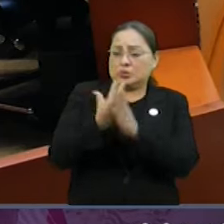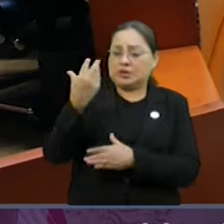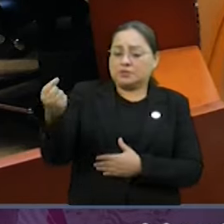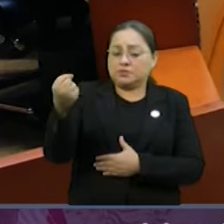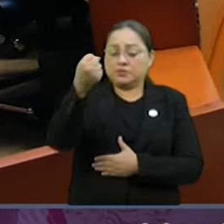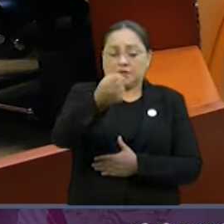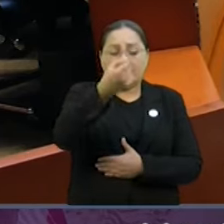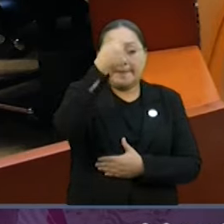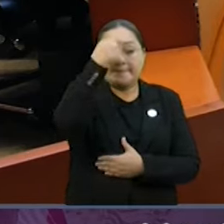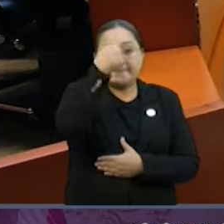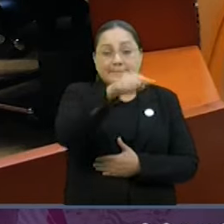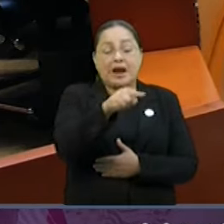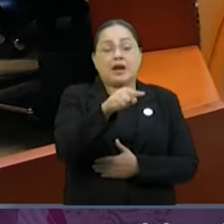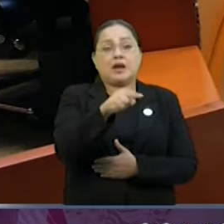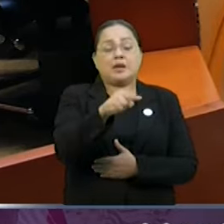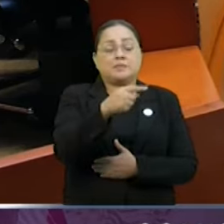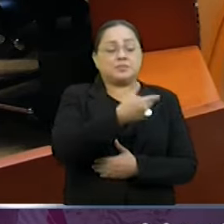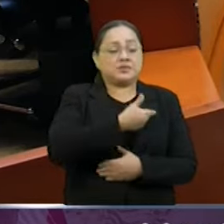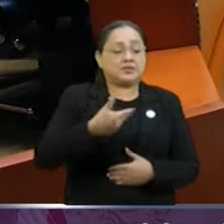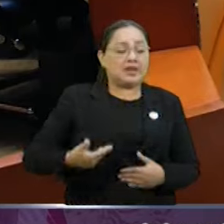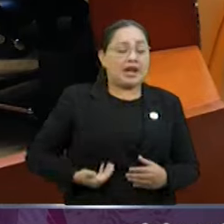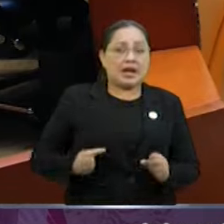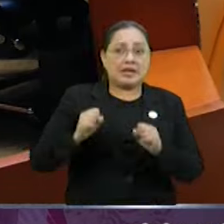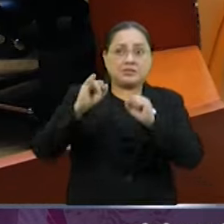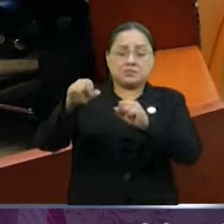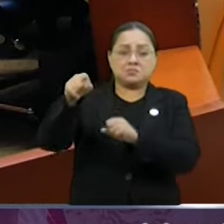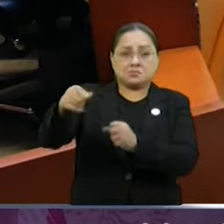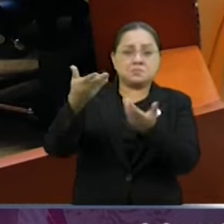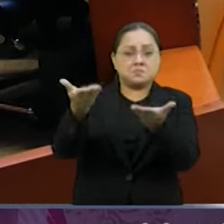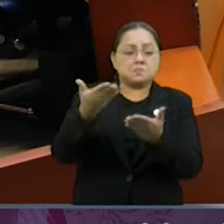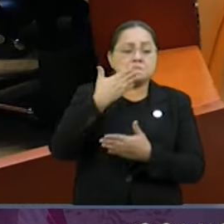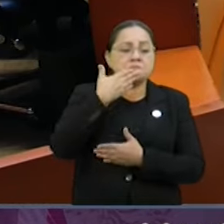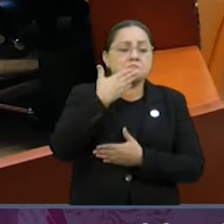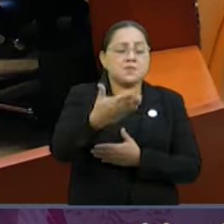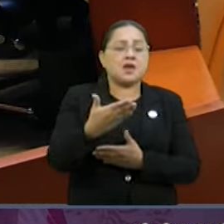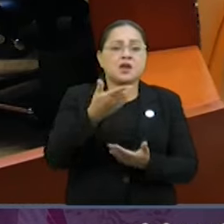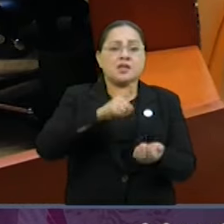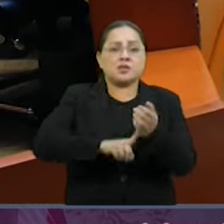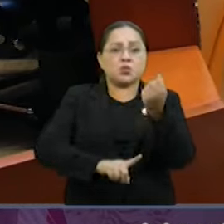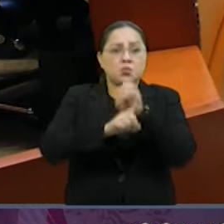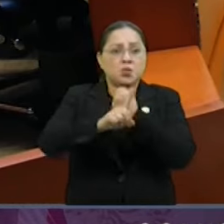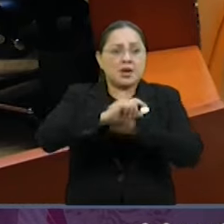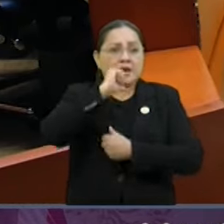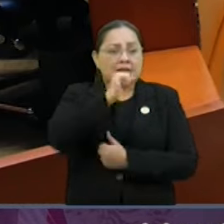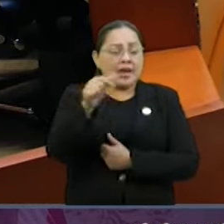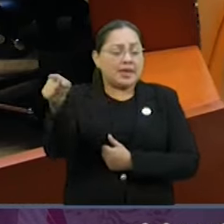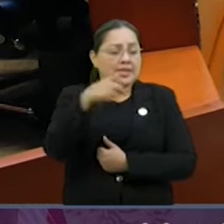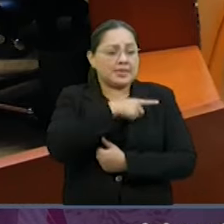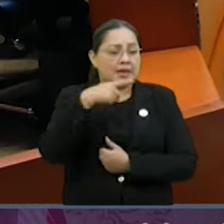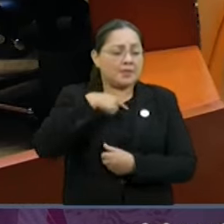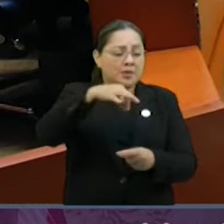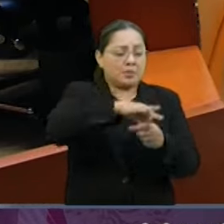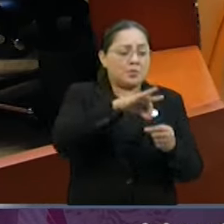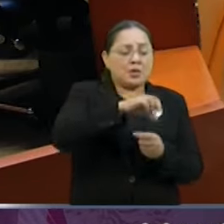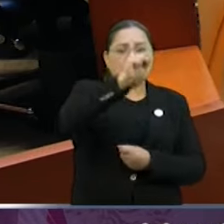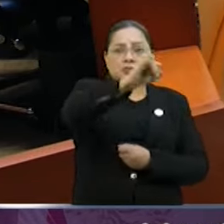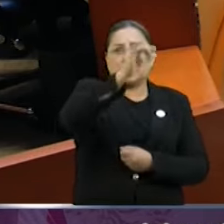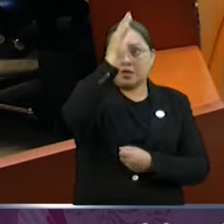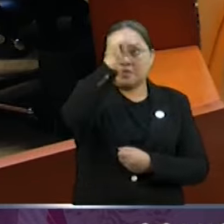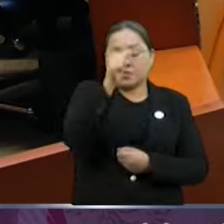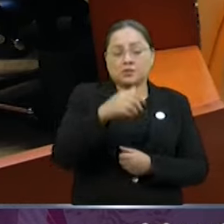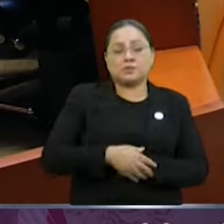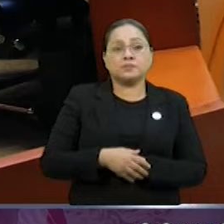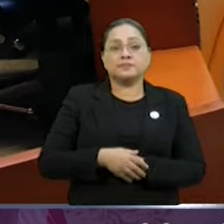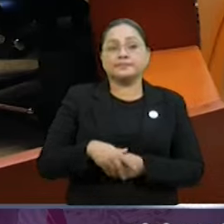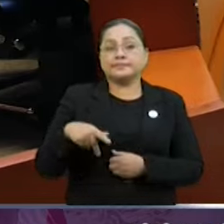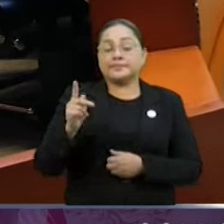el Ejecutivo están bien, no tienen problema y por eso tendrían que votarse a favor. No